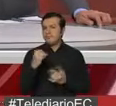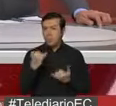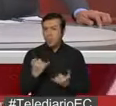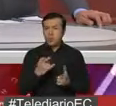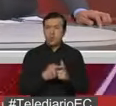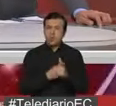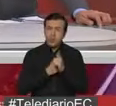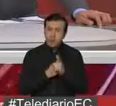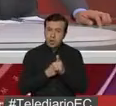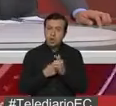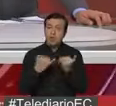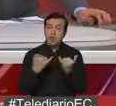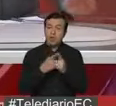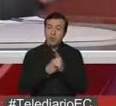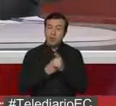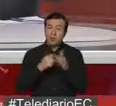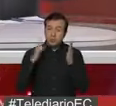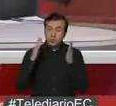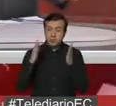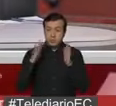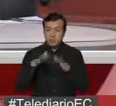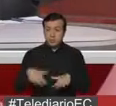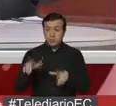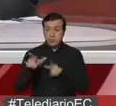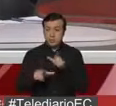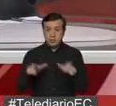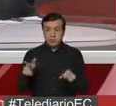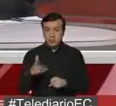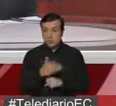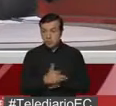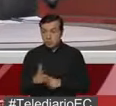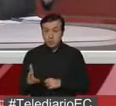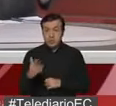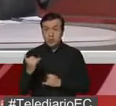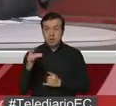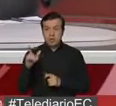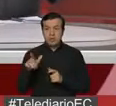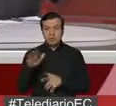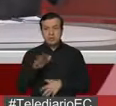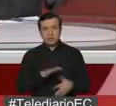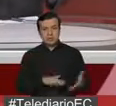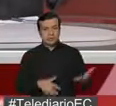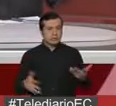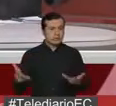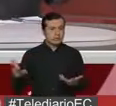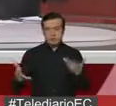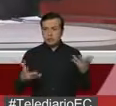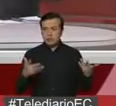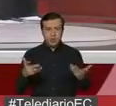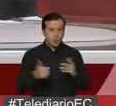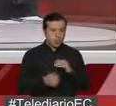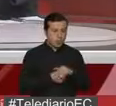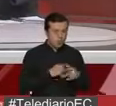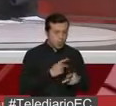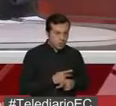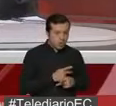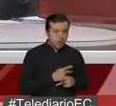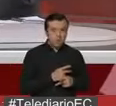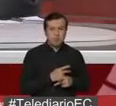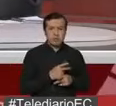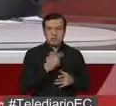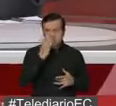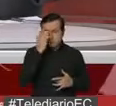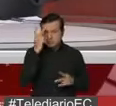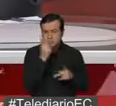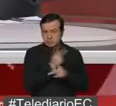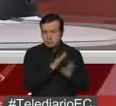urgente hacer en este momento? Porque la ciudadanía está en una disyuntiva, cuidarse y evitar la muerte a causa